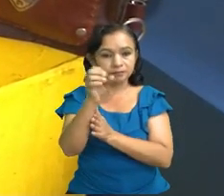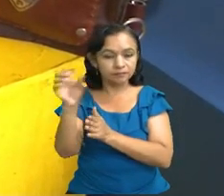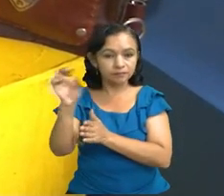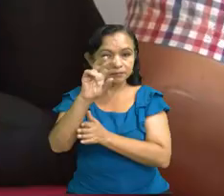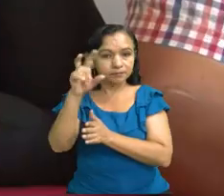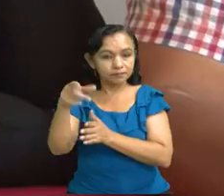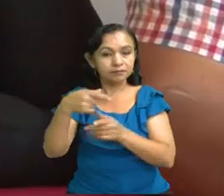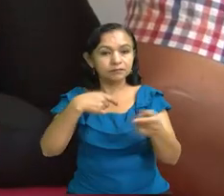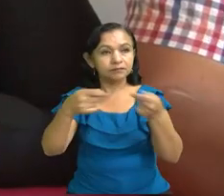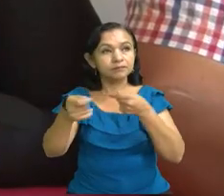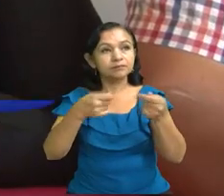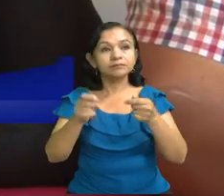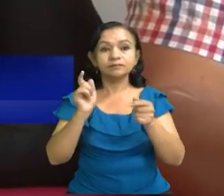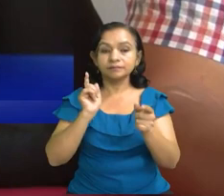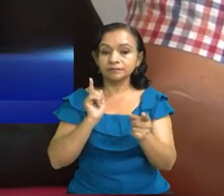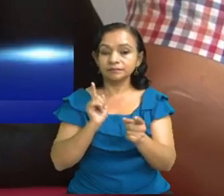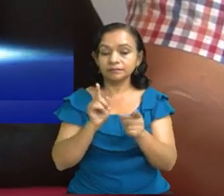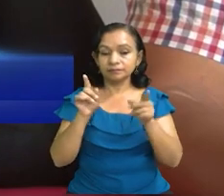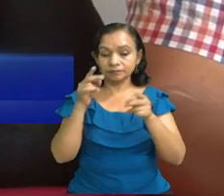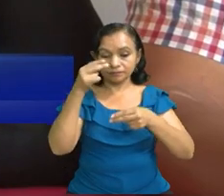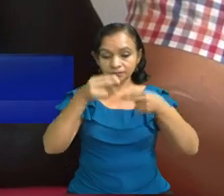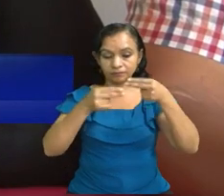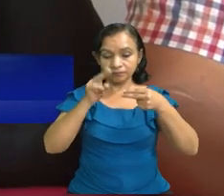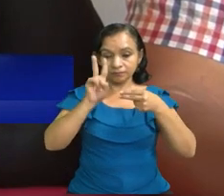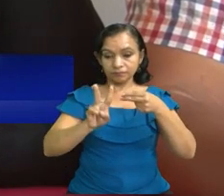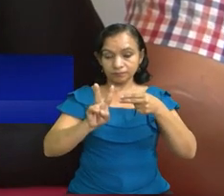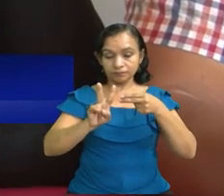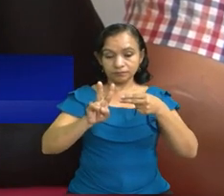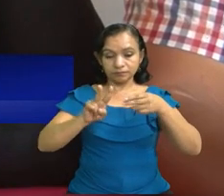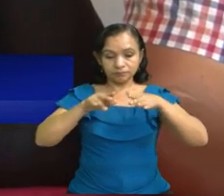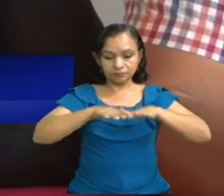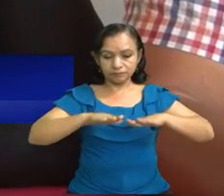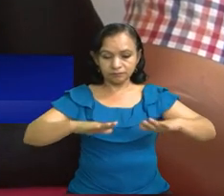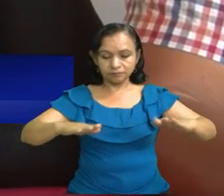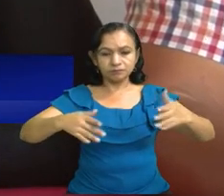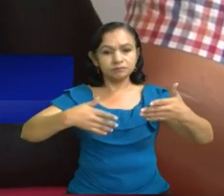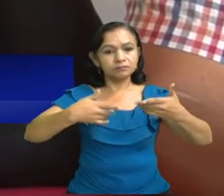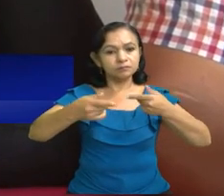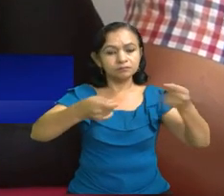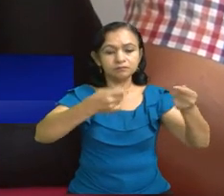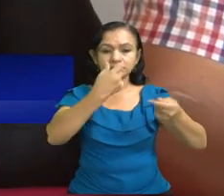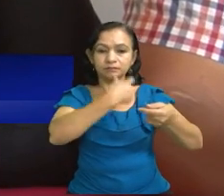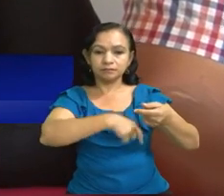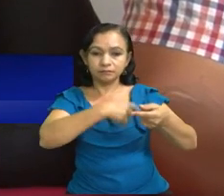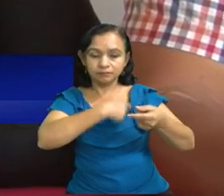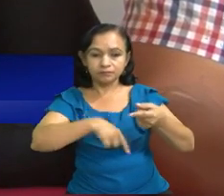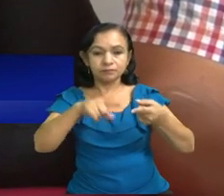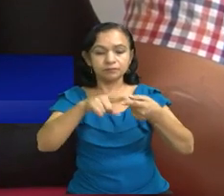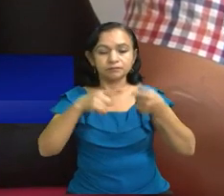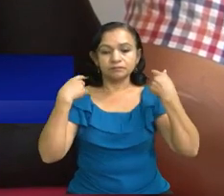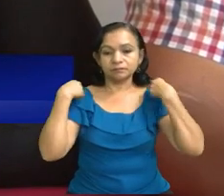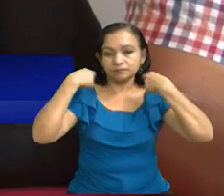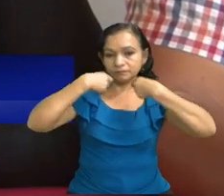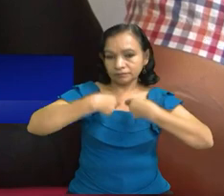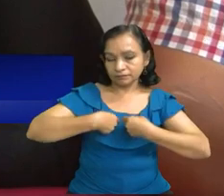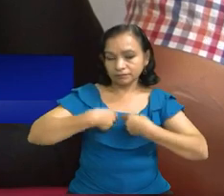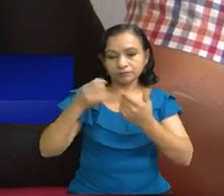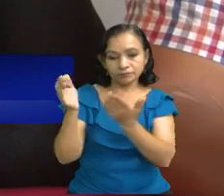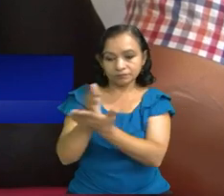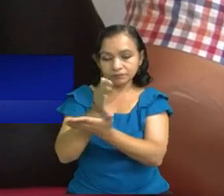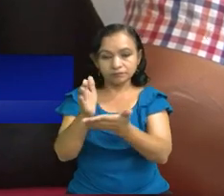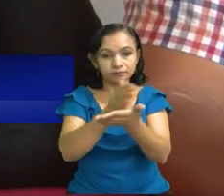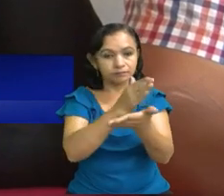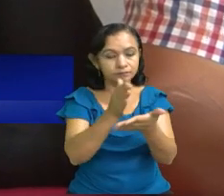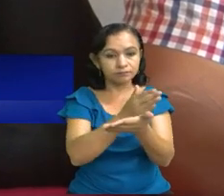córdobas. Van a encontrar en la terraza número 2 ofreciendo todos nuestros productos escolares, desde la mochila hasta